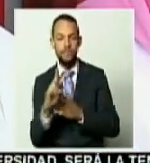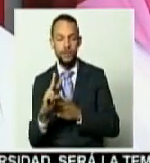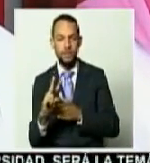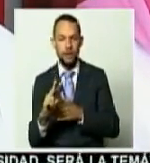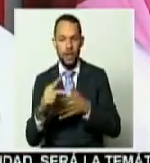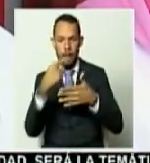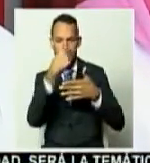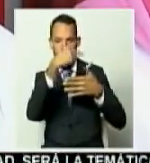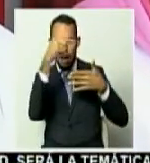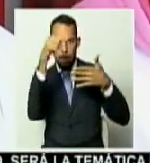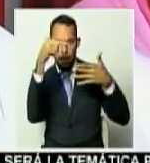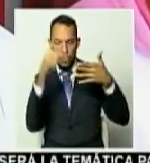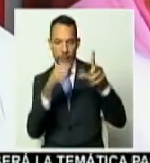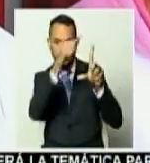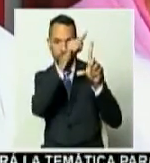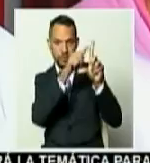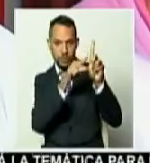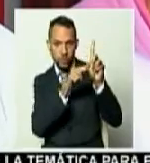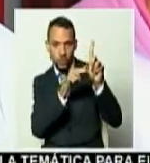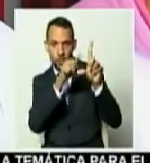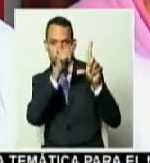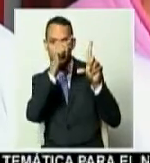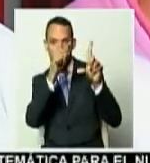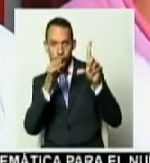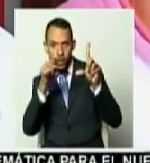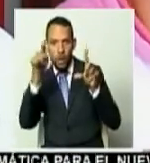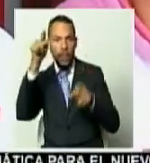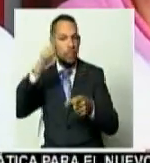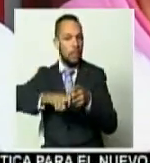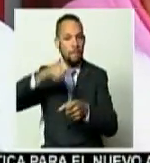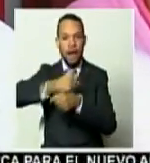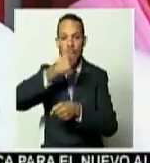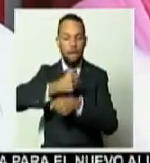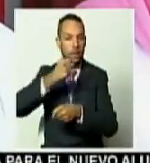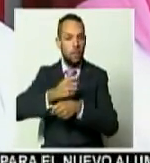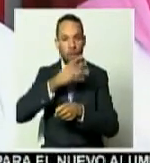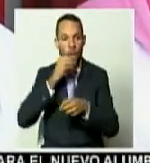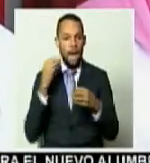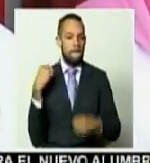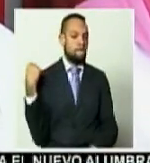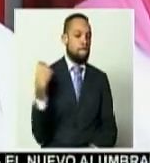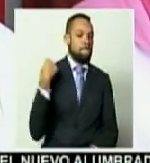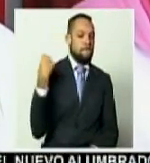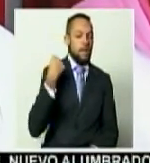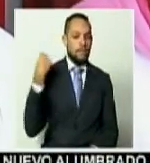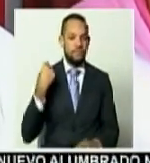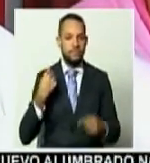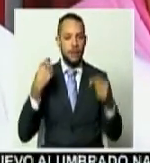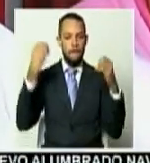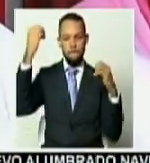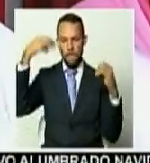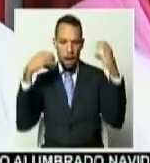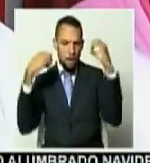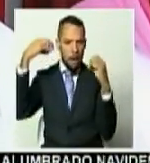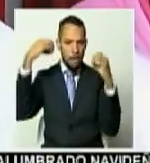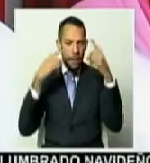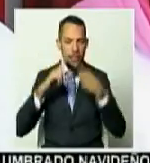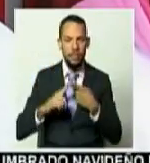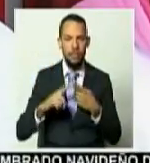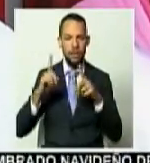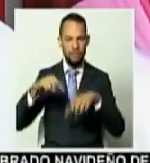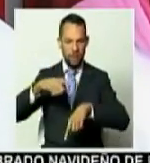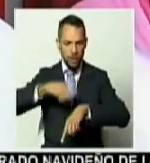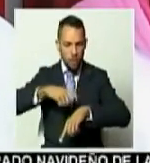encabezando la tasa de mayor desempleo a nivel departamental, con el cierre de las discotecas, con la reducción de los horarios a